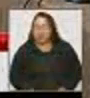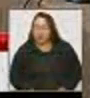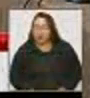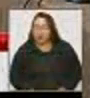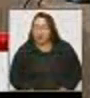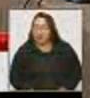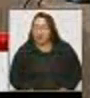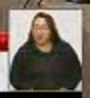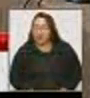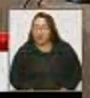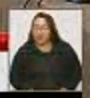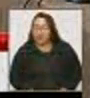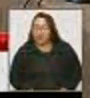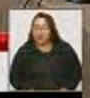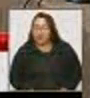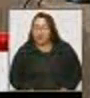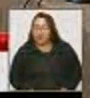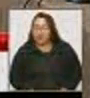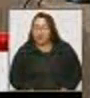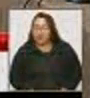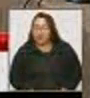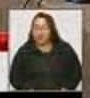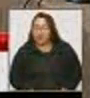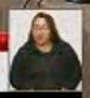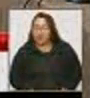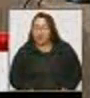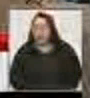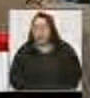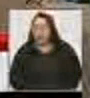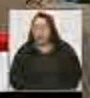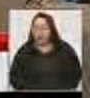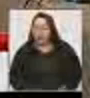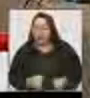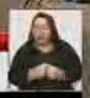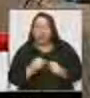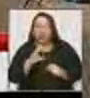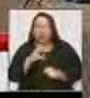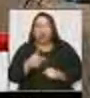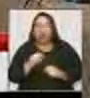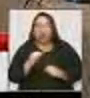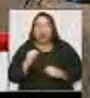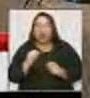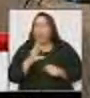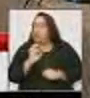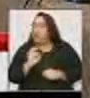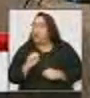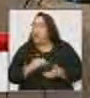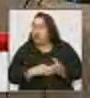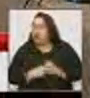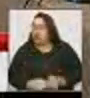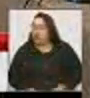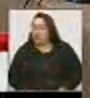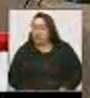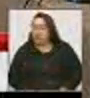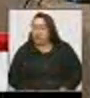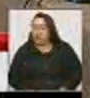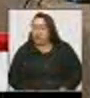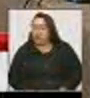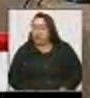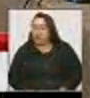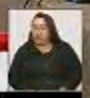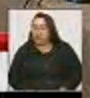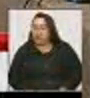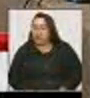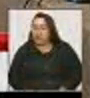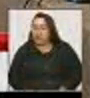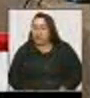complicado. Además, por un recibo de 5.000 soles o 50 soles,